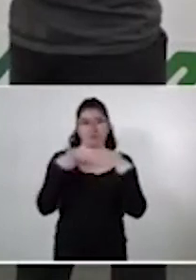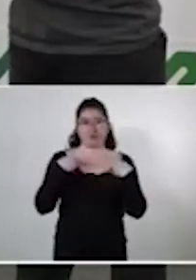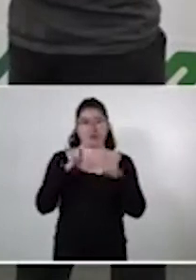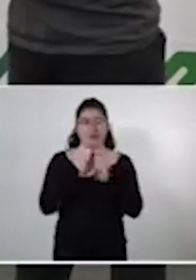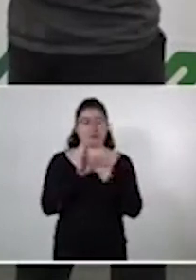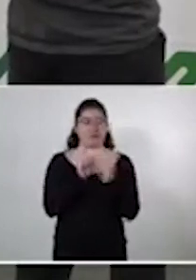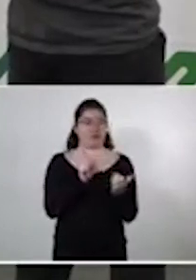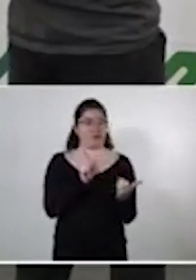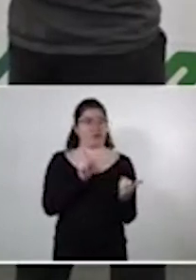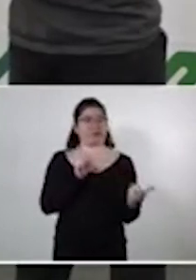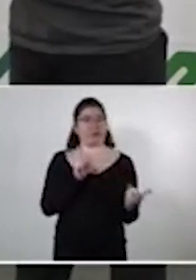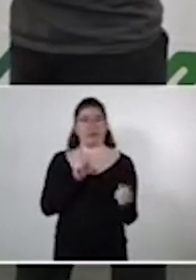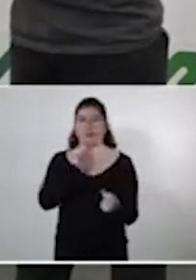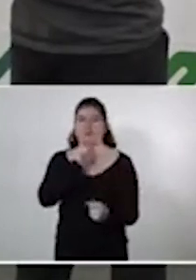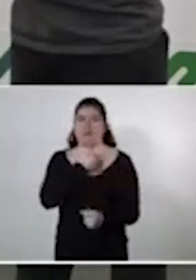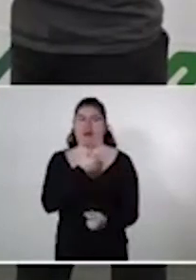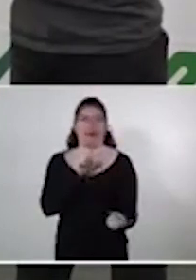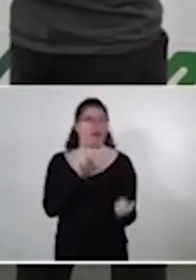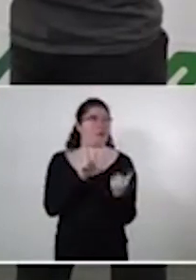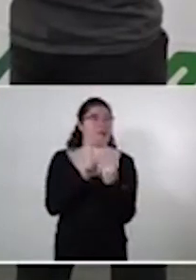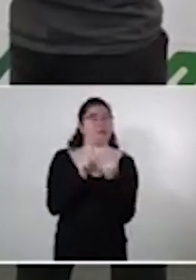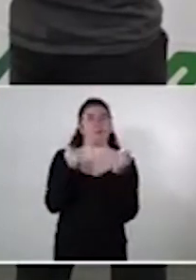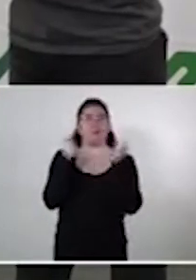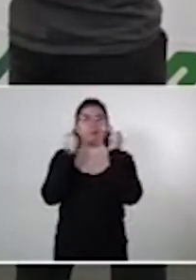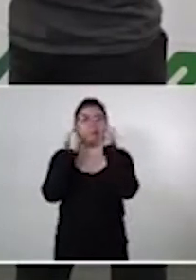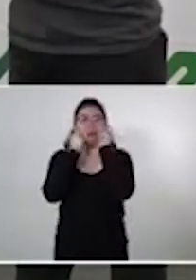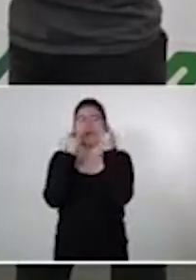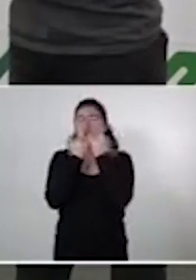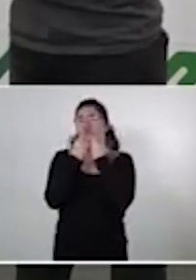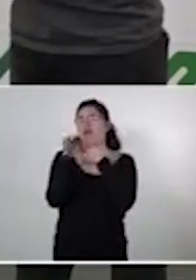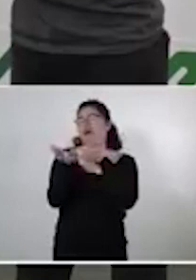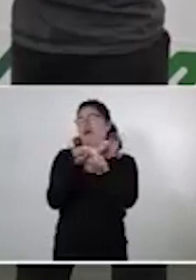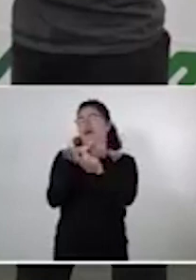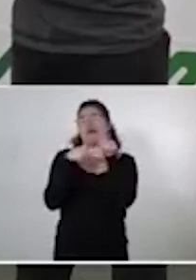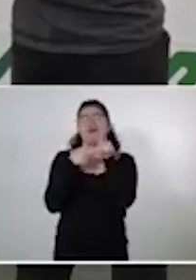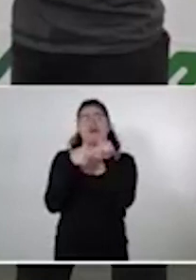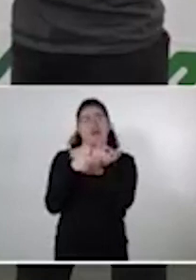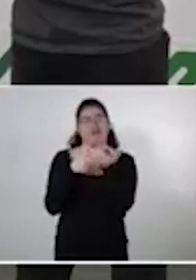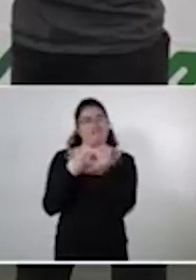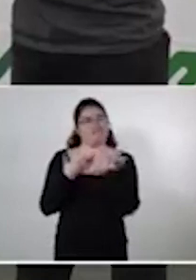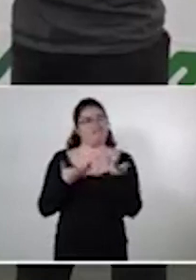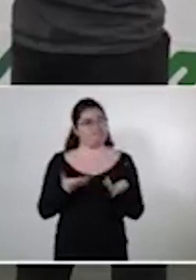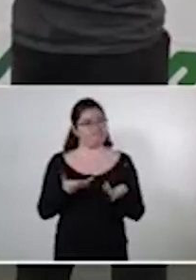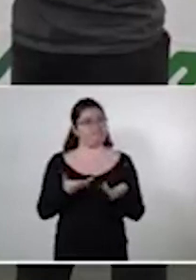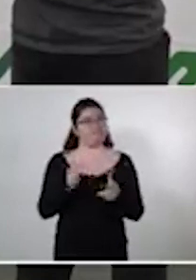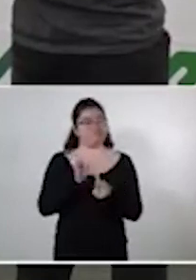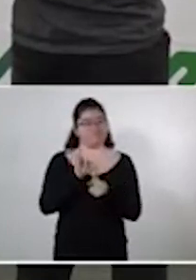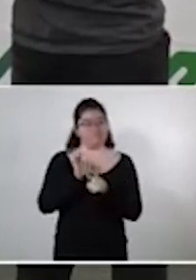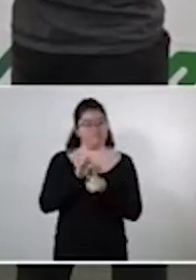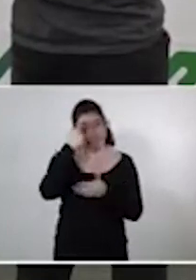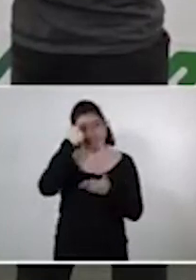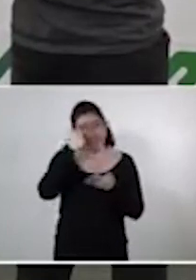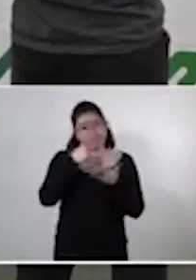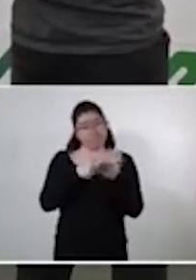la sana distancia y que regresen a sus labores normales. Entonces, yo creo que